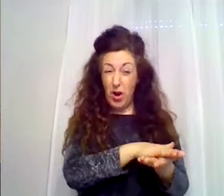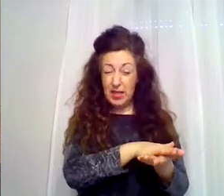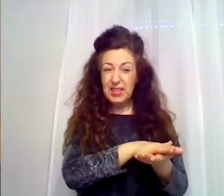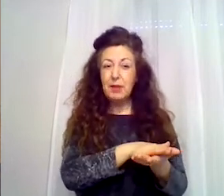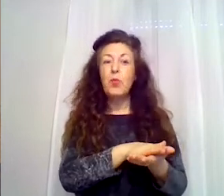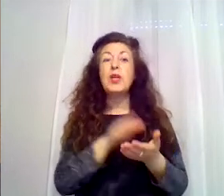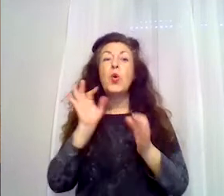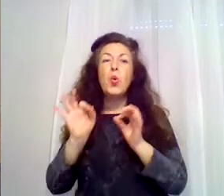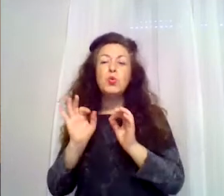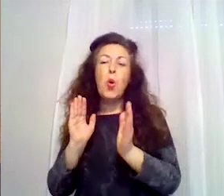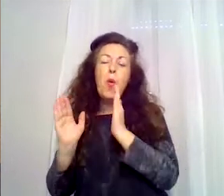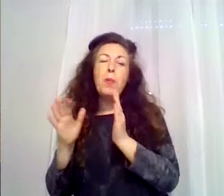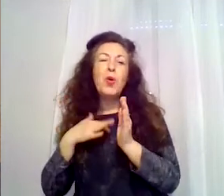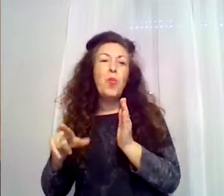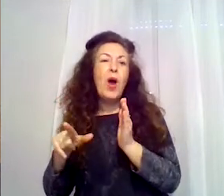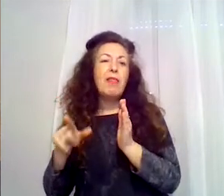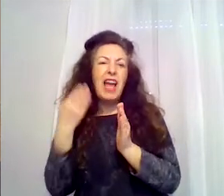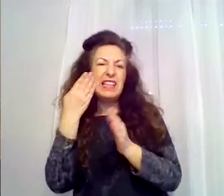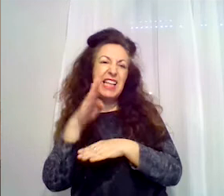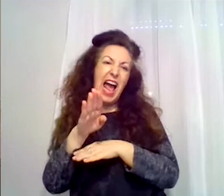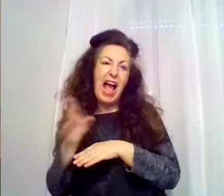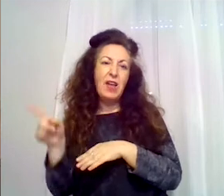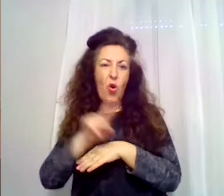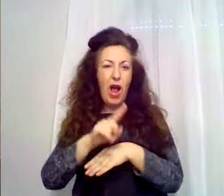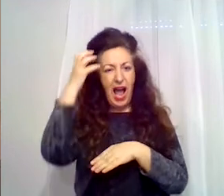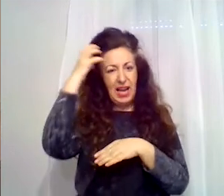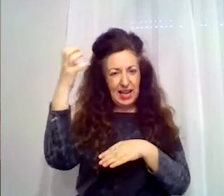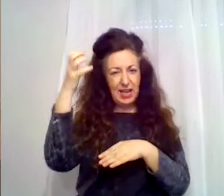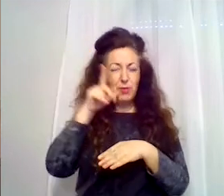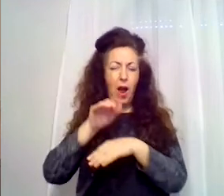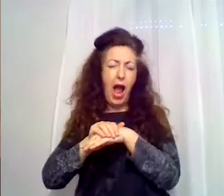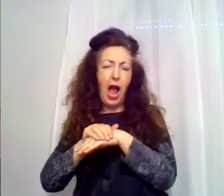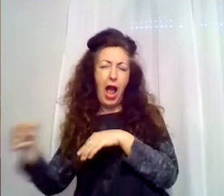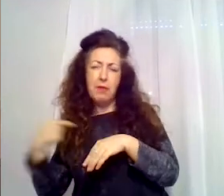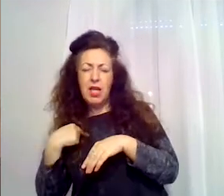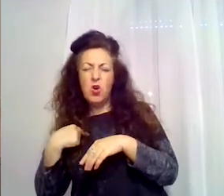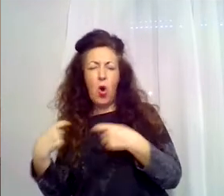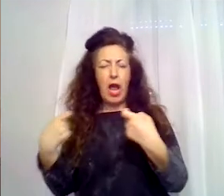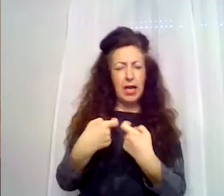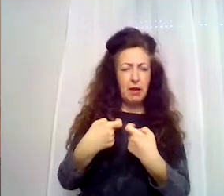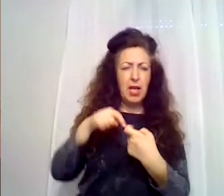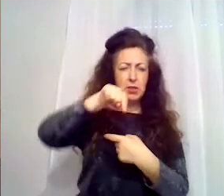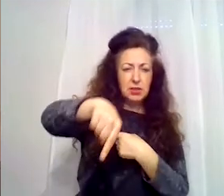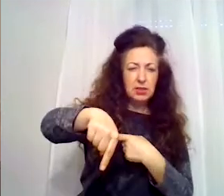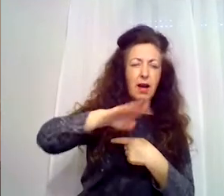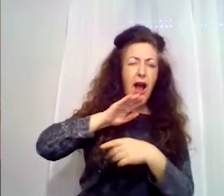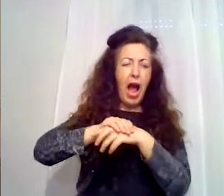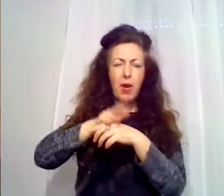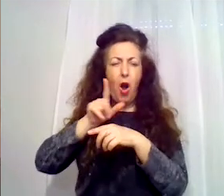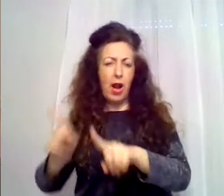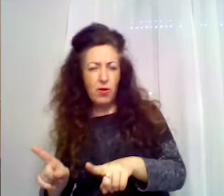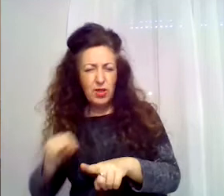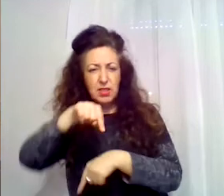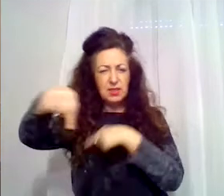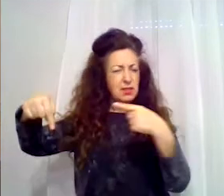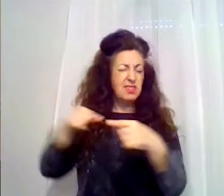entonces mágico, donde se dice que lo suelten porque se trata de alguien que está al servicio de la reina